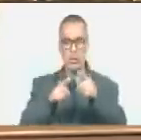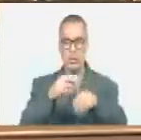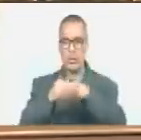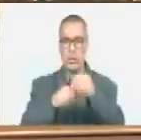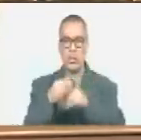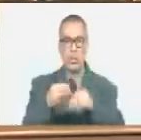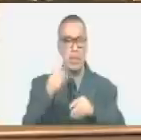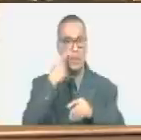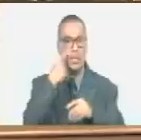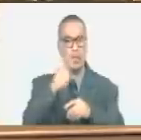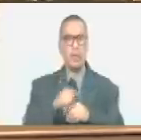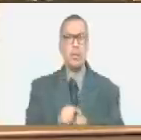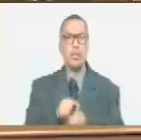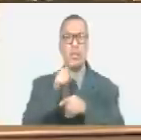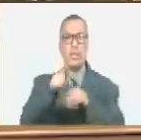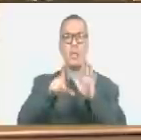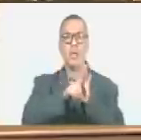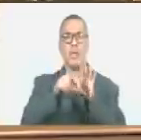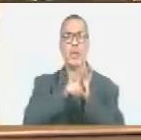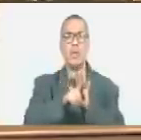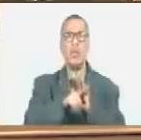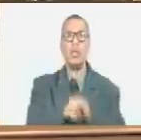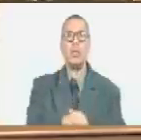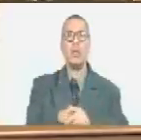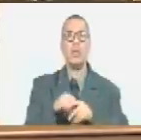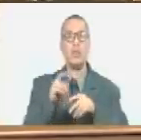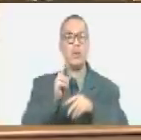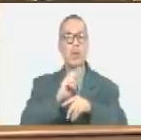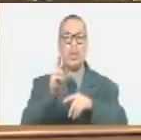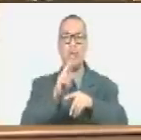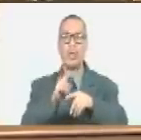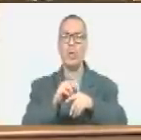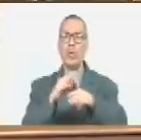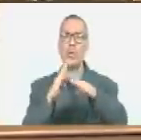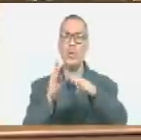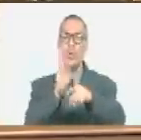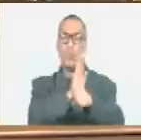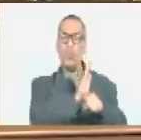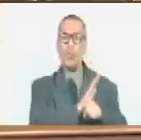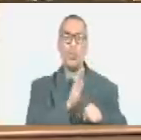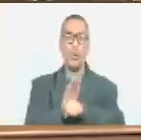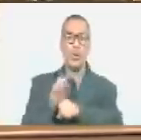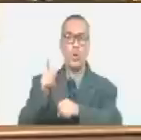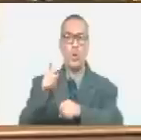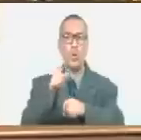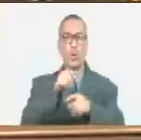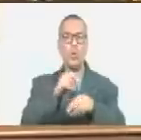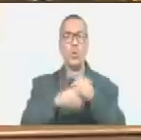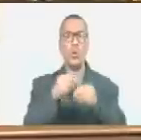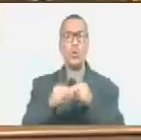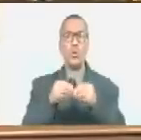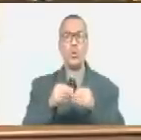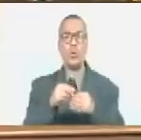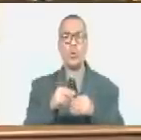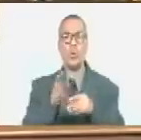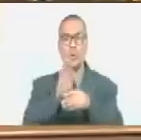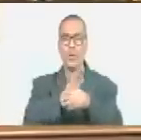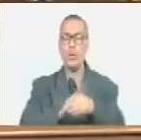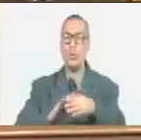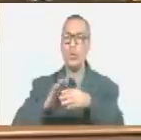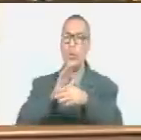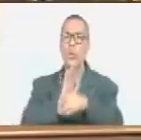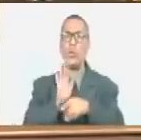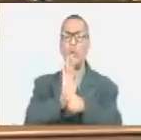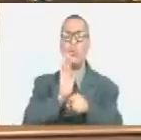cautelares previstas en esta ley quedarán de inmediato bajo la guarda, custodia, mantenimiento y